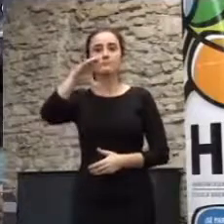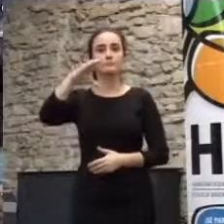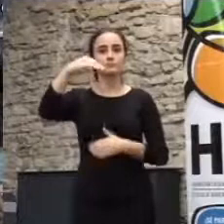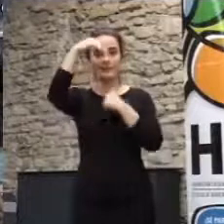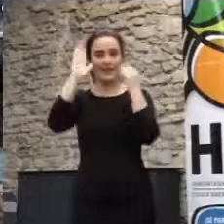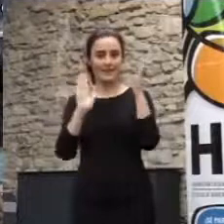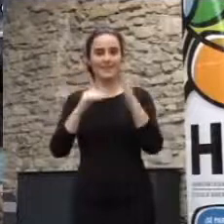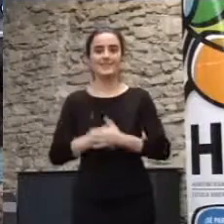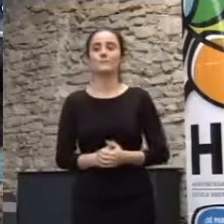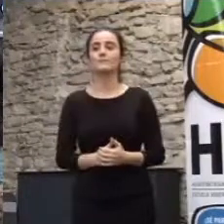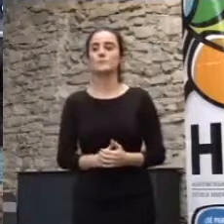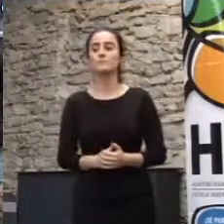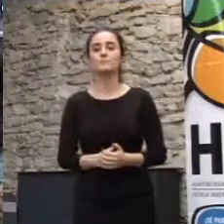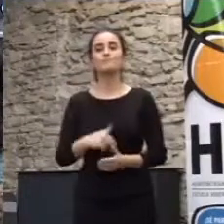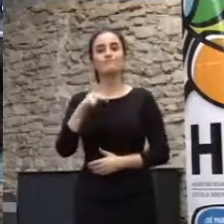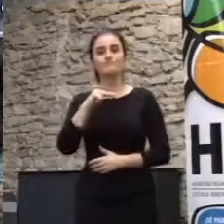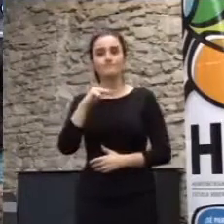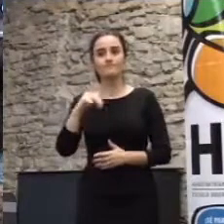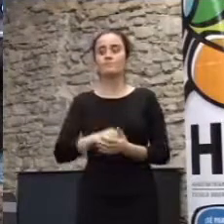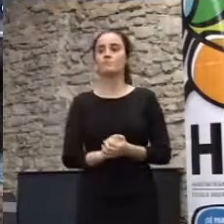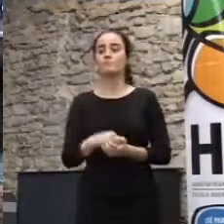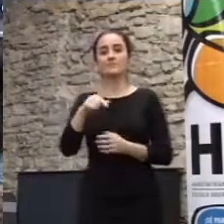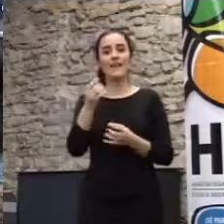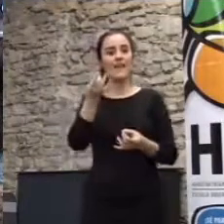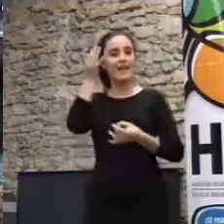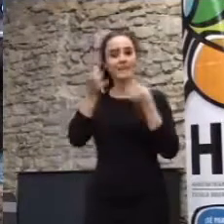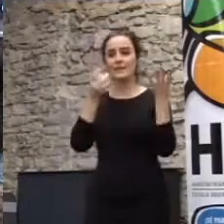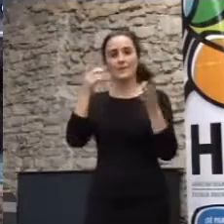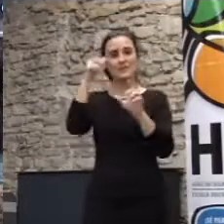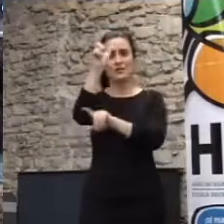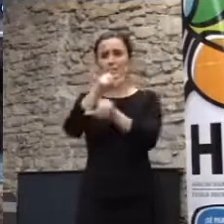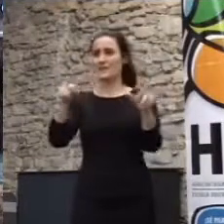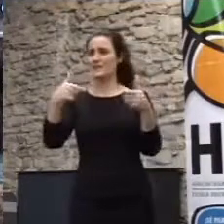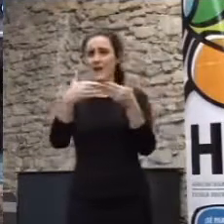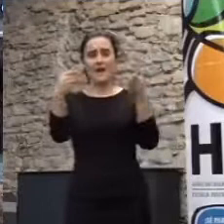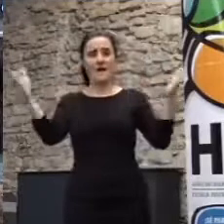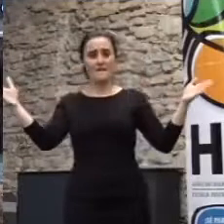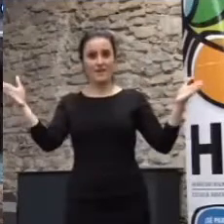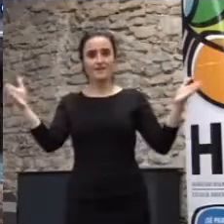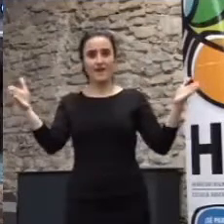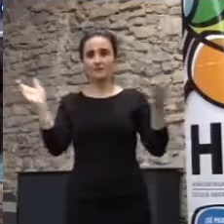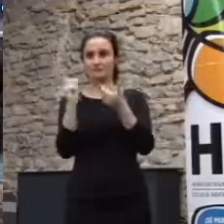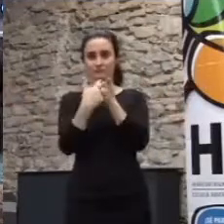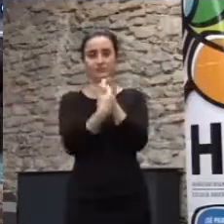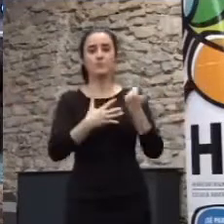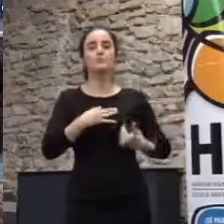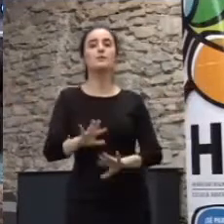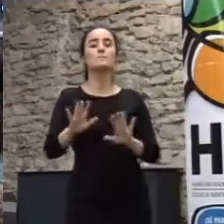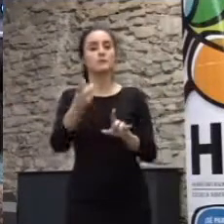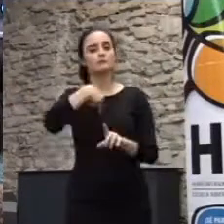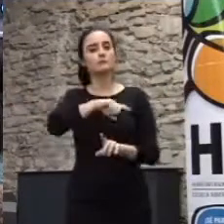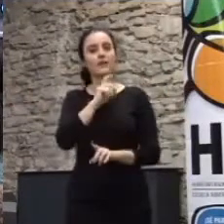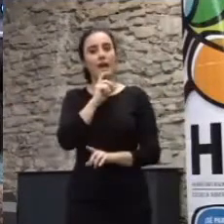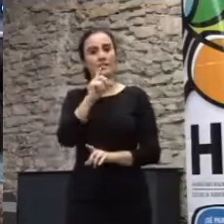arretagatik. Esta, como decía, es una actividad abierta a toda la ciudadanía, pero como siempre repetimos en